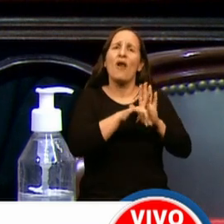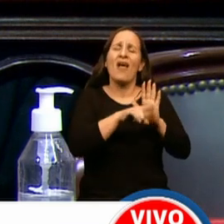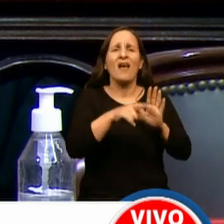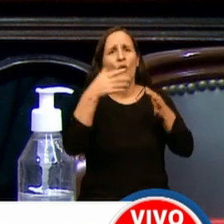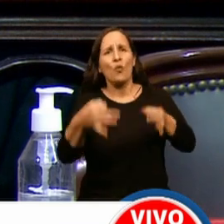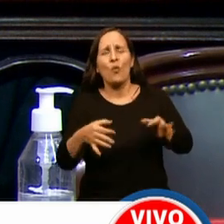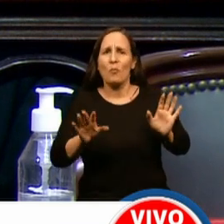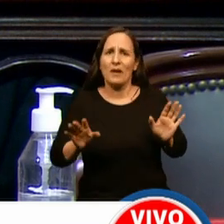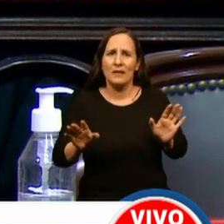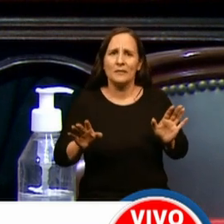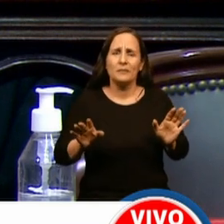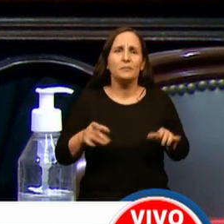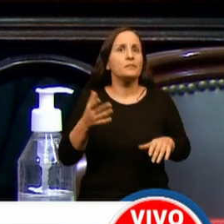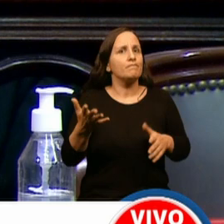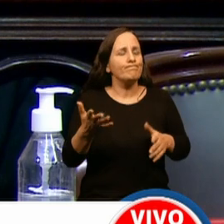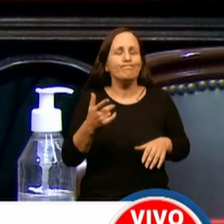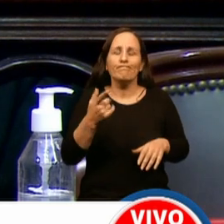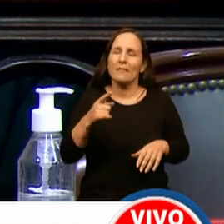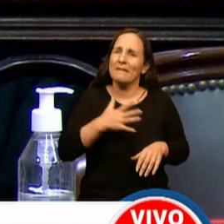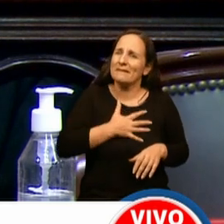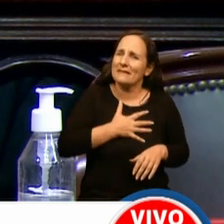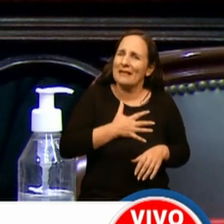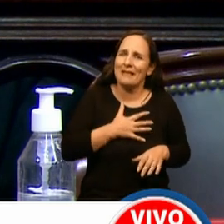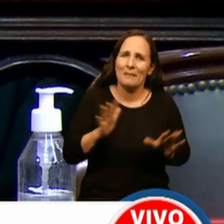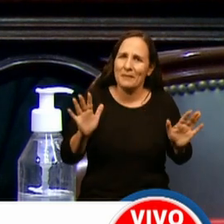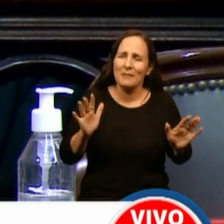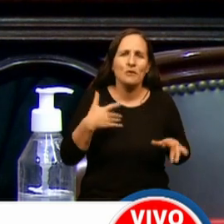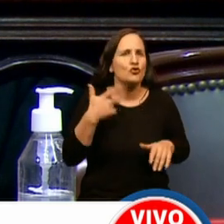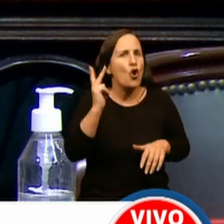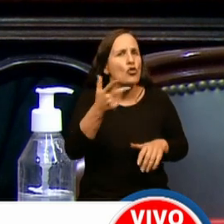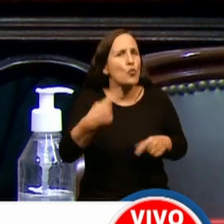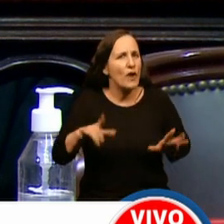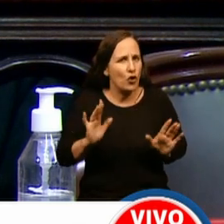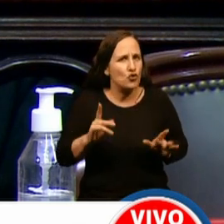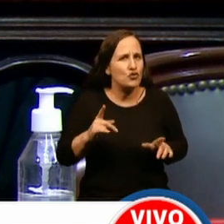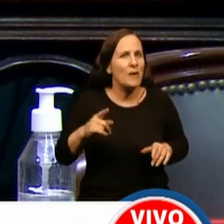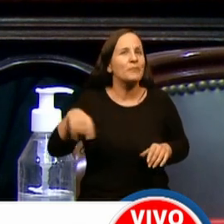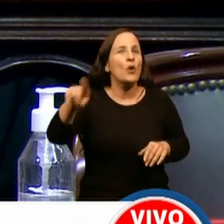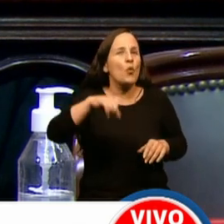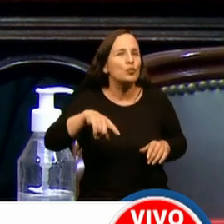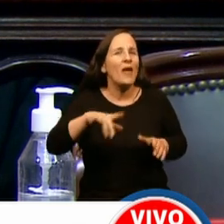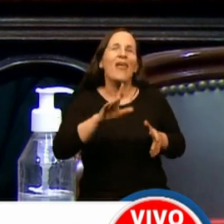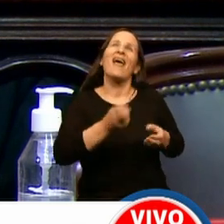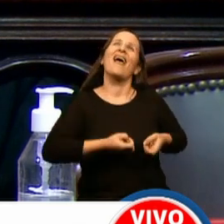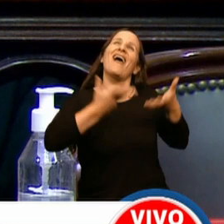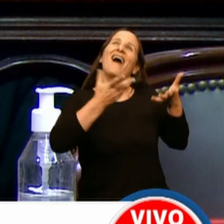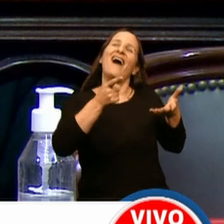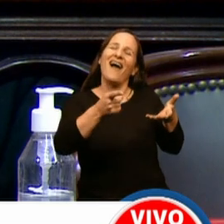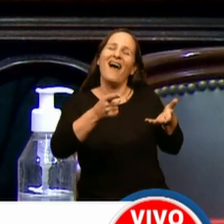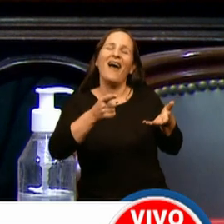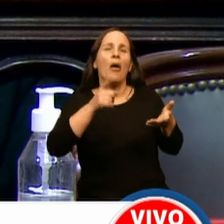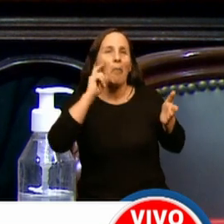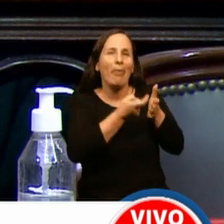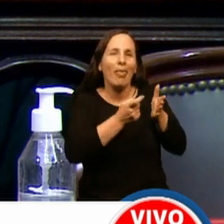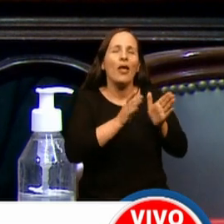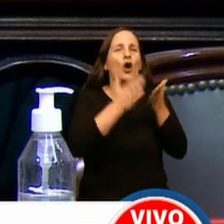tanto lamentablemente yo les digo una cosa mientras ustedes sigan violando la libertad de expresión y la constitución